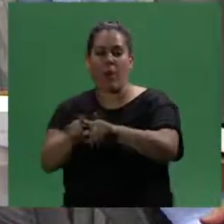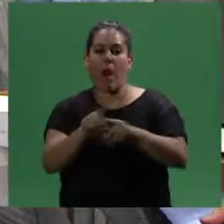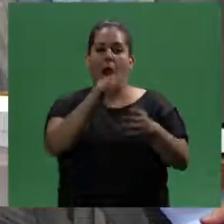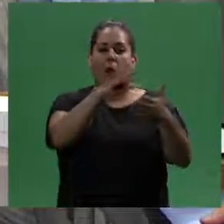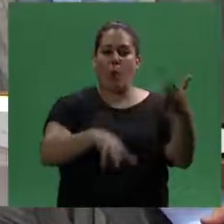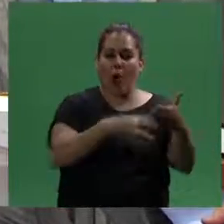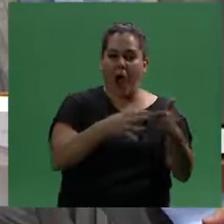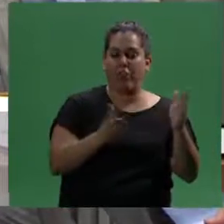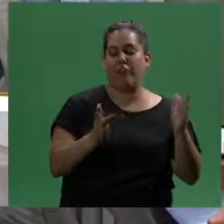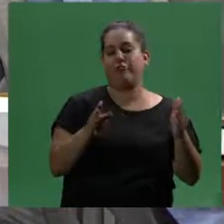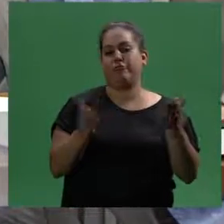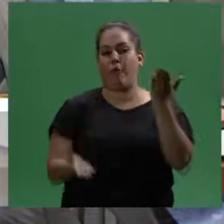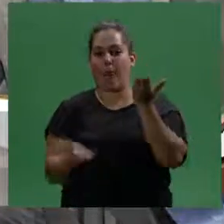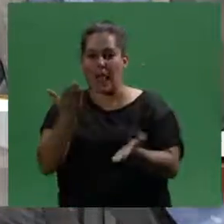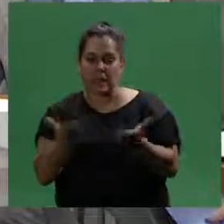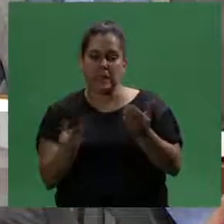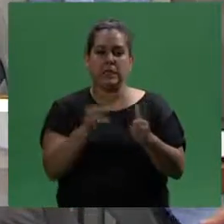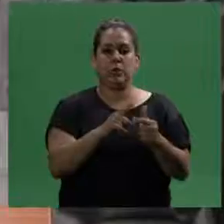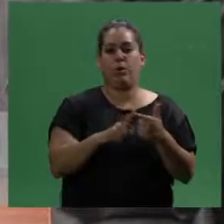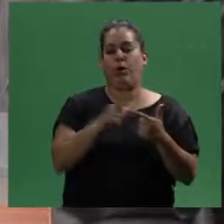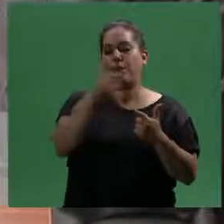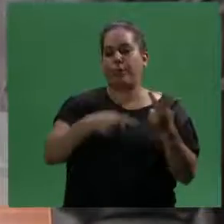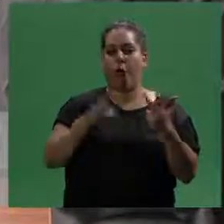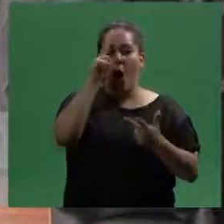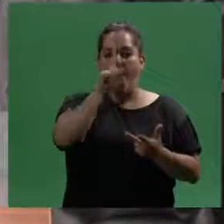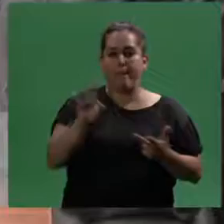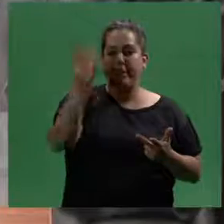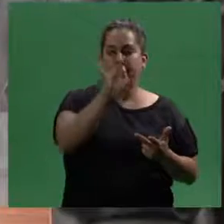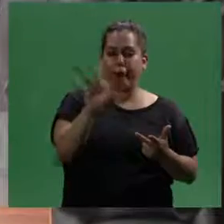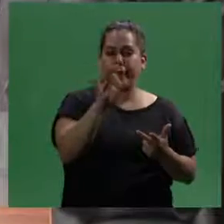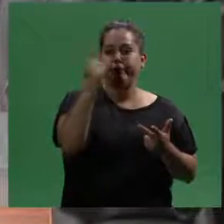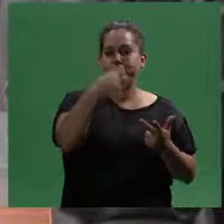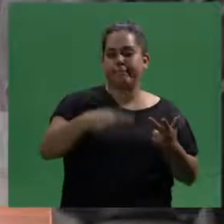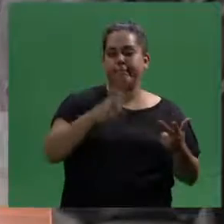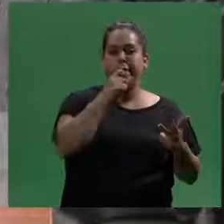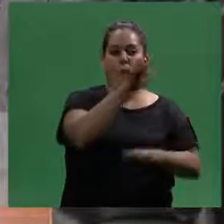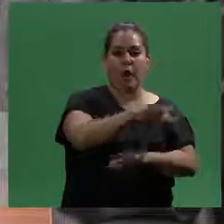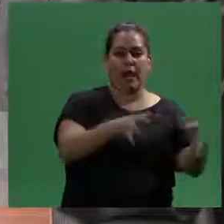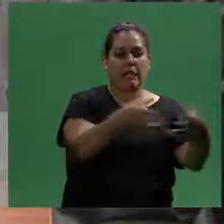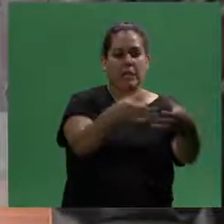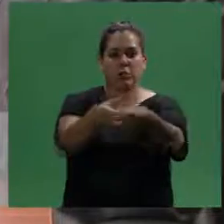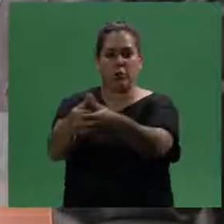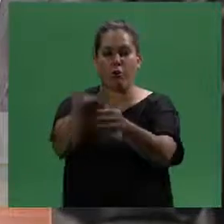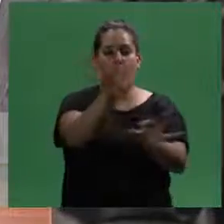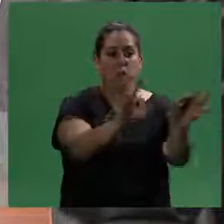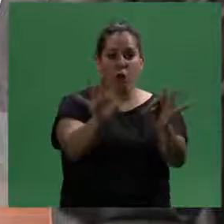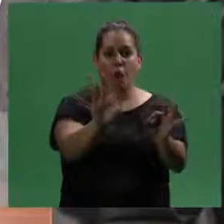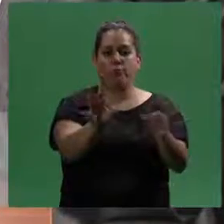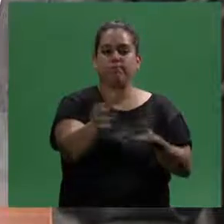con cuadros comparativos, con legislación comparada, con opinión muchas veces de otras